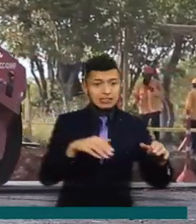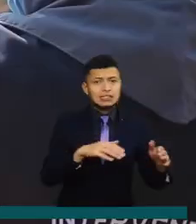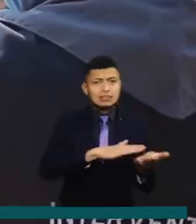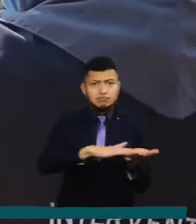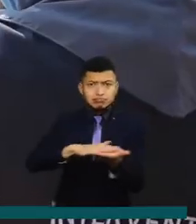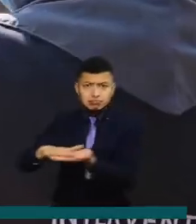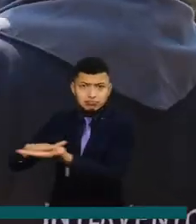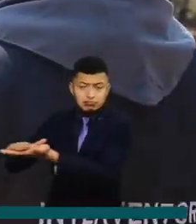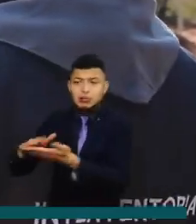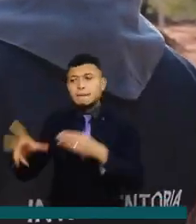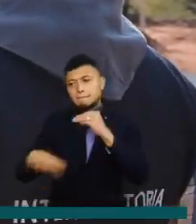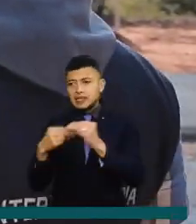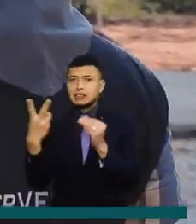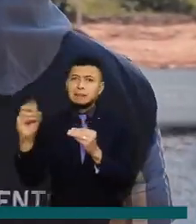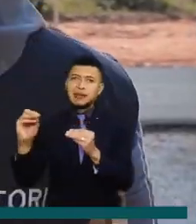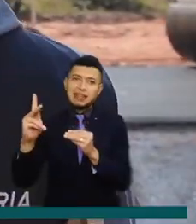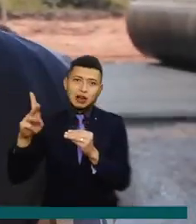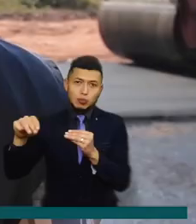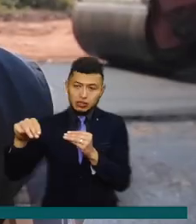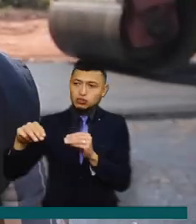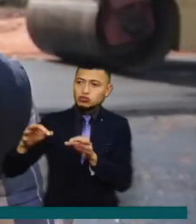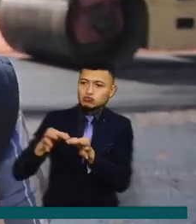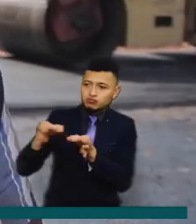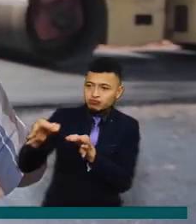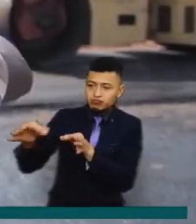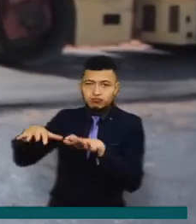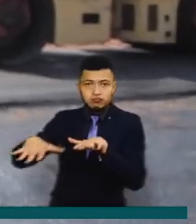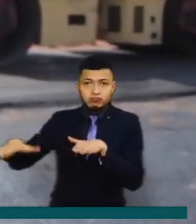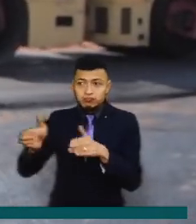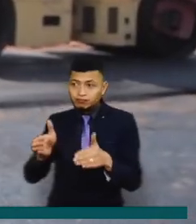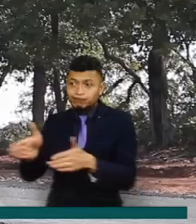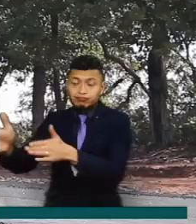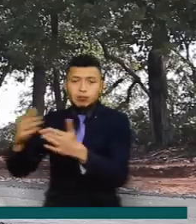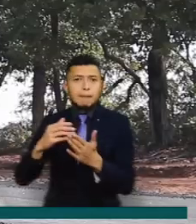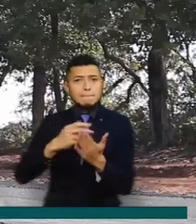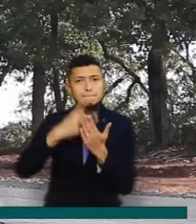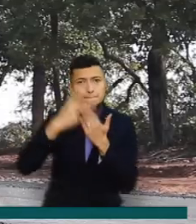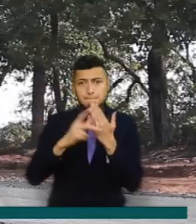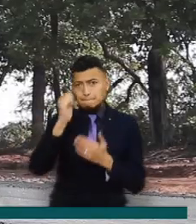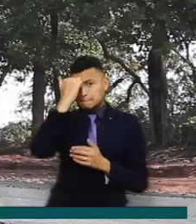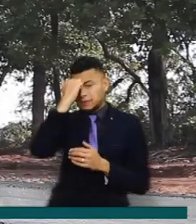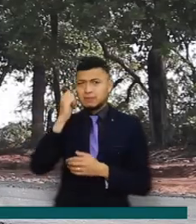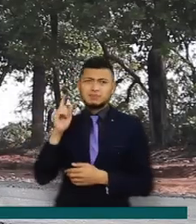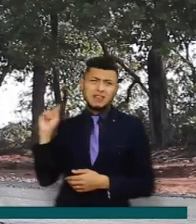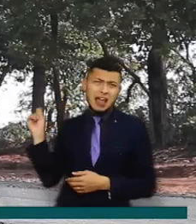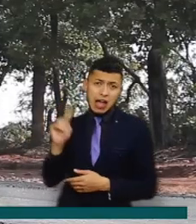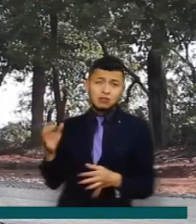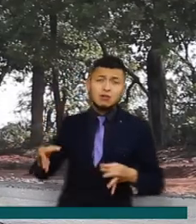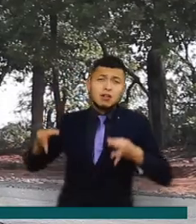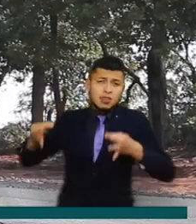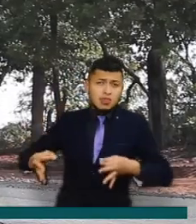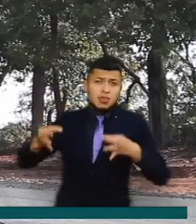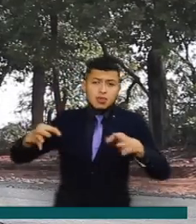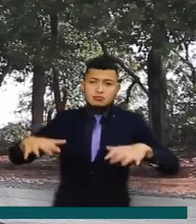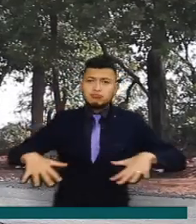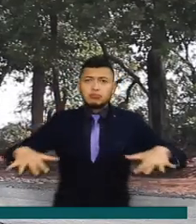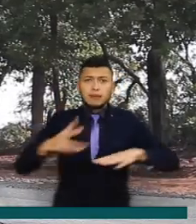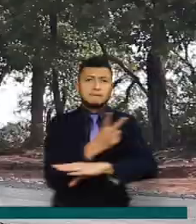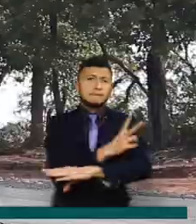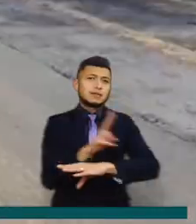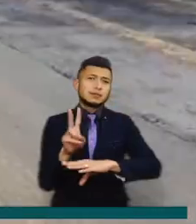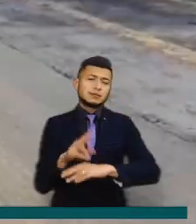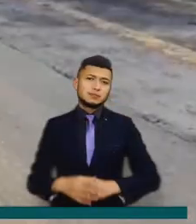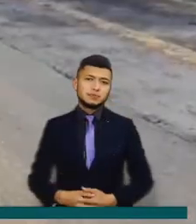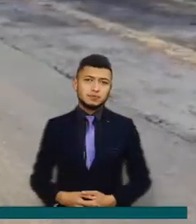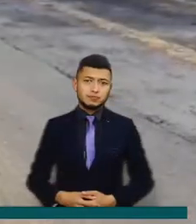Viento, así como 20 kilómetros del tramo Juriepe-Puerto Carreño, es el eje de este proyecto anhelado y postergado por muchos años para la región